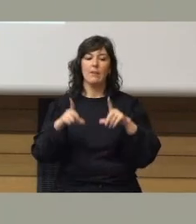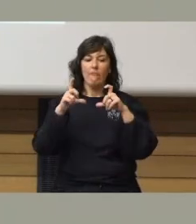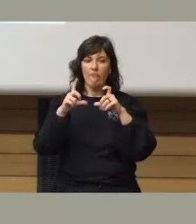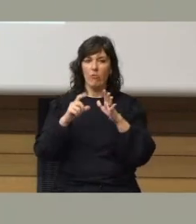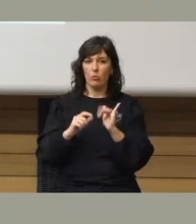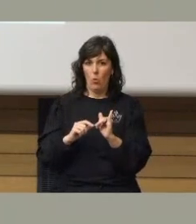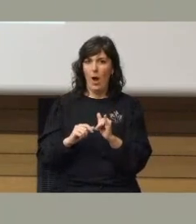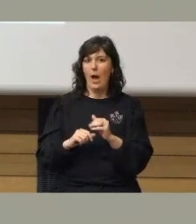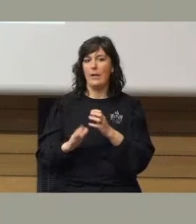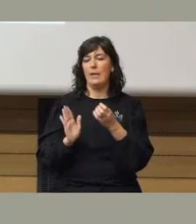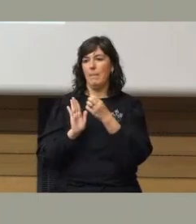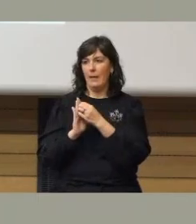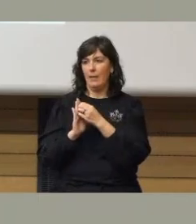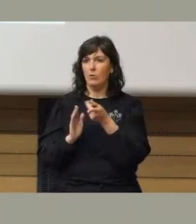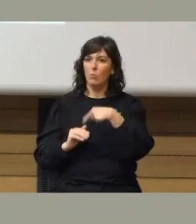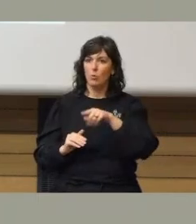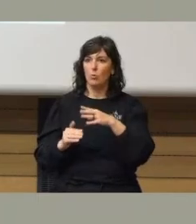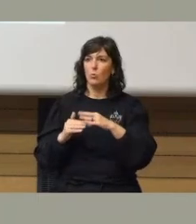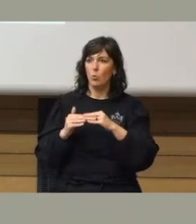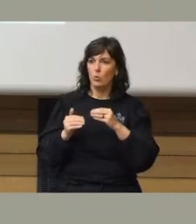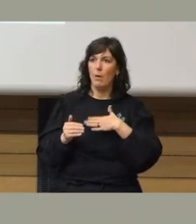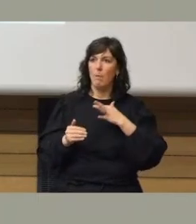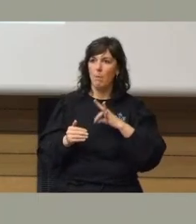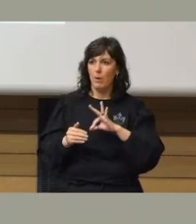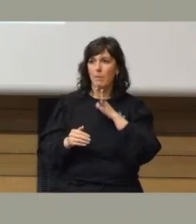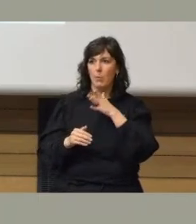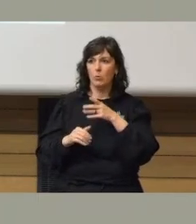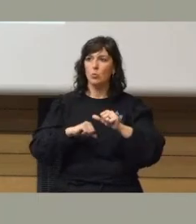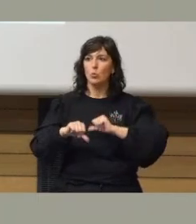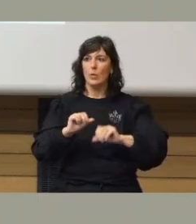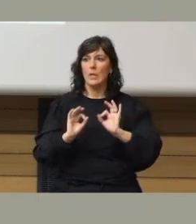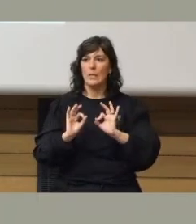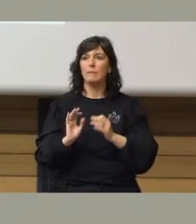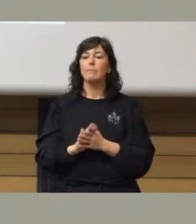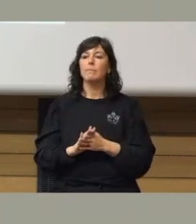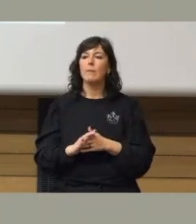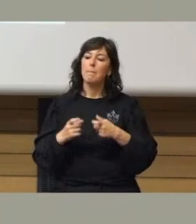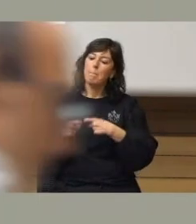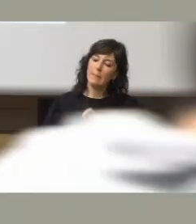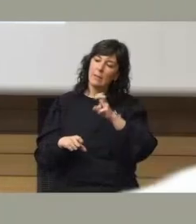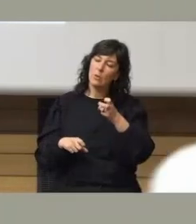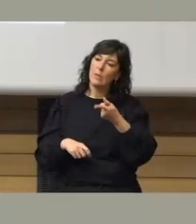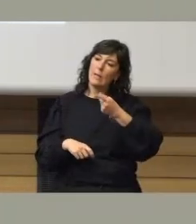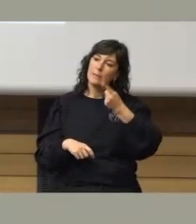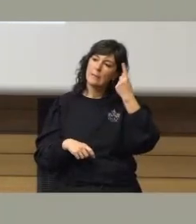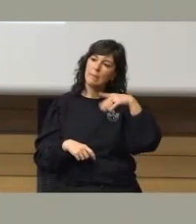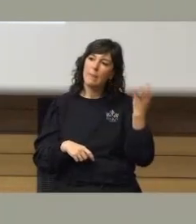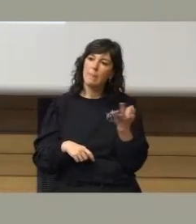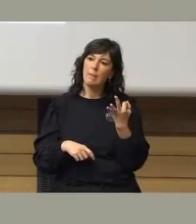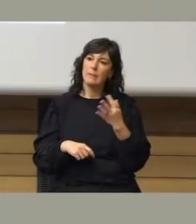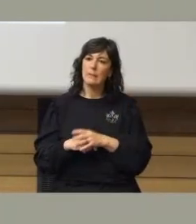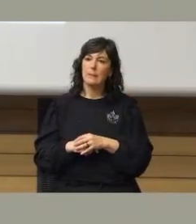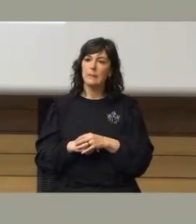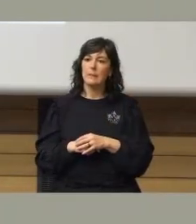utilizarla como elemento de referencia. Oye, ¿cómo es esta sustancia? Lo miráis, ¿vale? Por otra parte, hay que saber trabajar